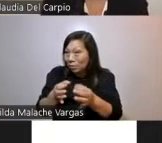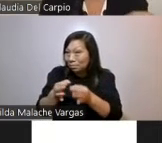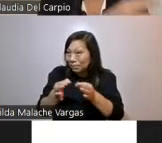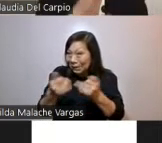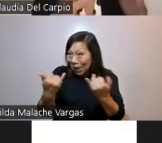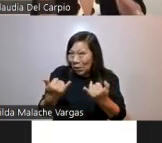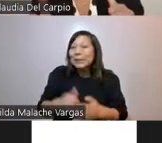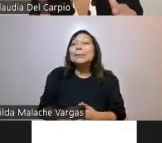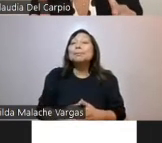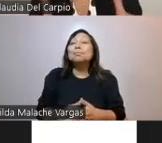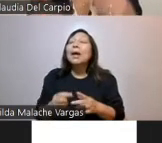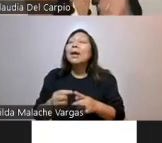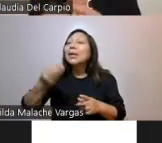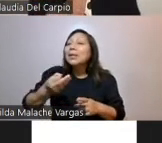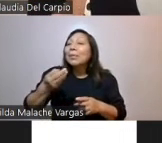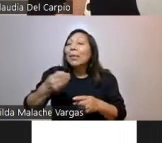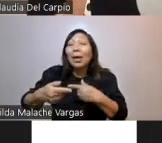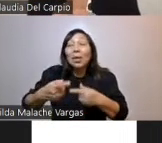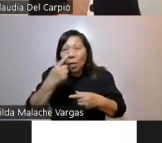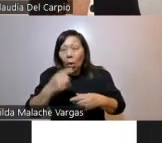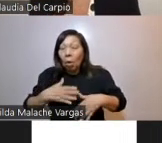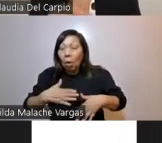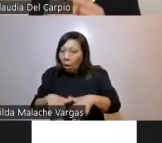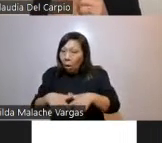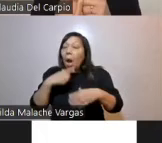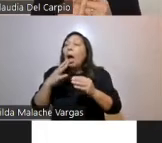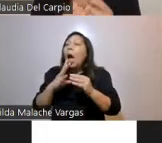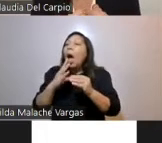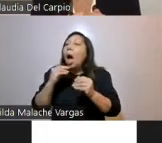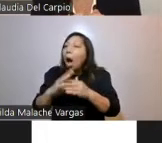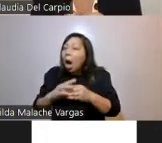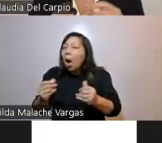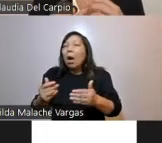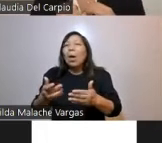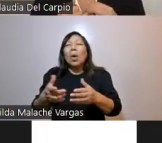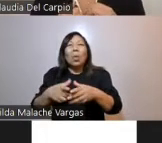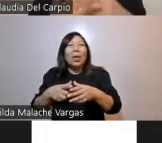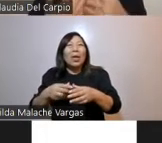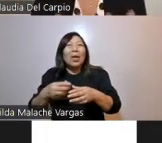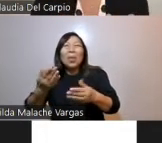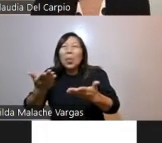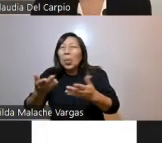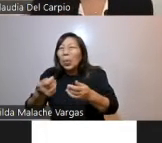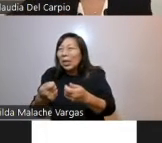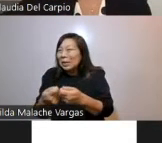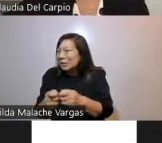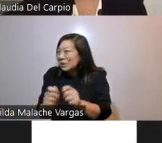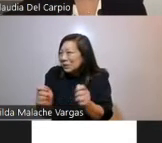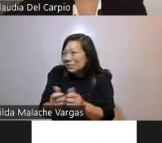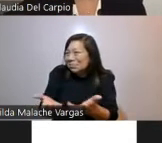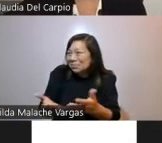anteriormente, especialmente en estos días. Ropa interior de algodón, ropa interior fresca, usar el